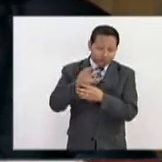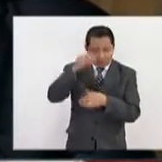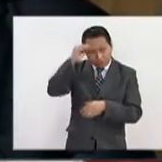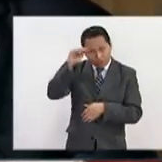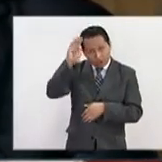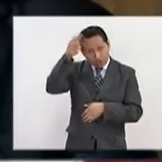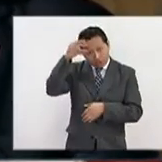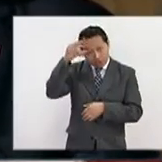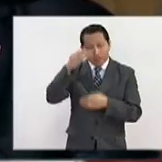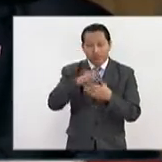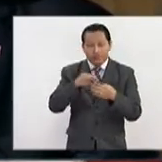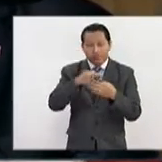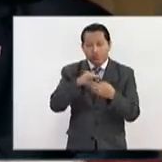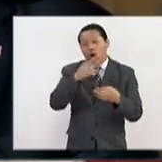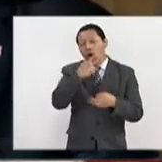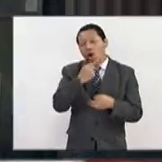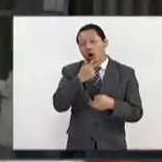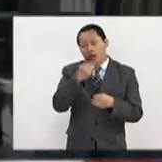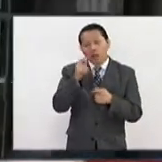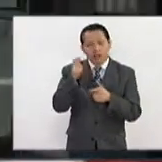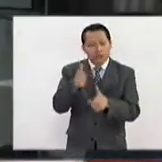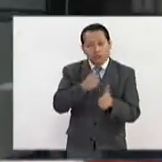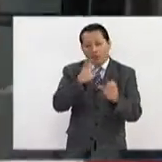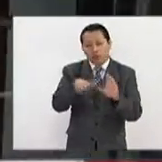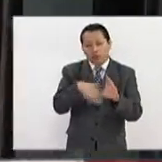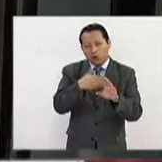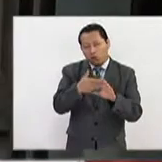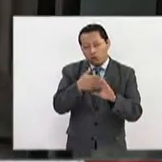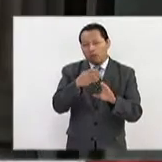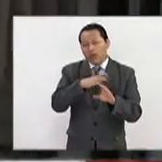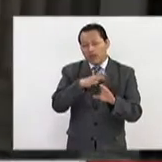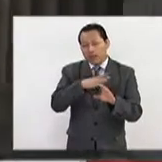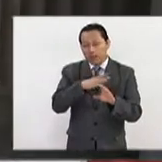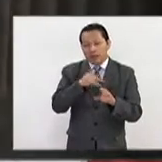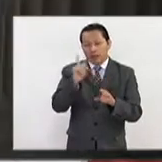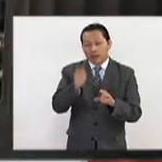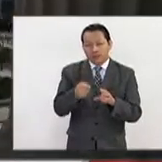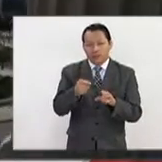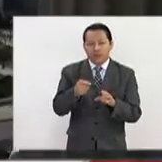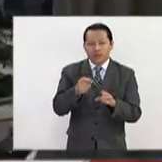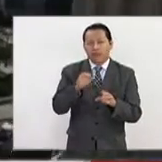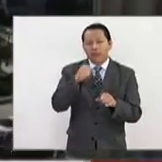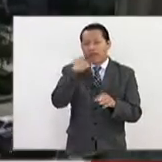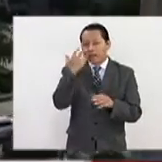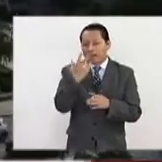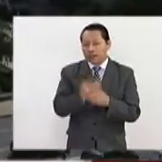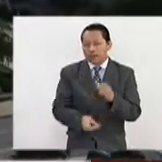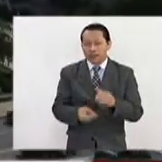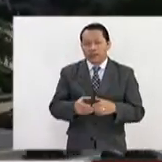Esto refiriéndose al hombre que disparó en contra del atacante cuando intentaba escapar.